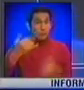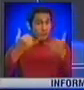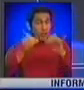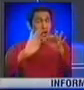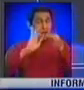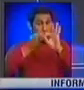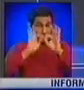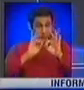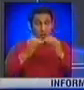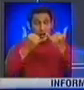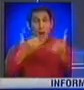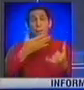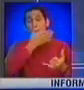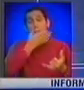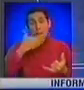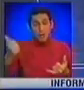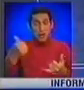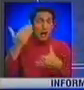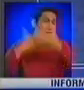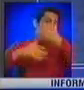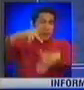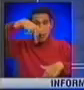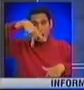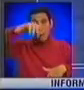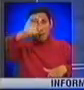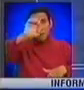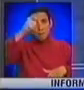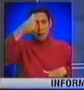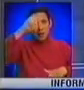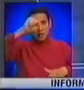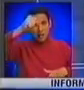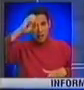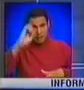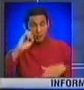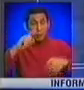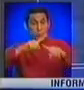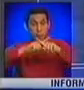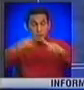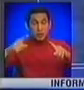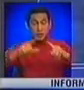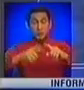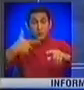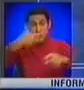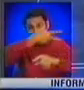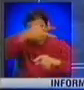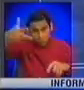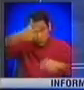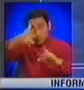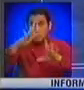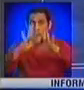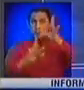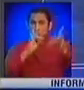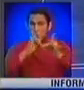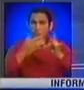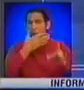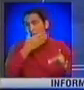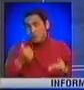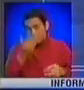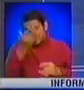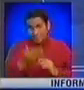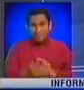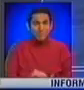en comparación con su antecesor Pegaso, como en una cámara de mayor resolución y transmisión de mayor velocidad.